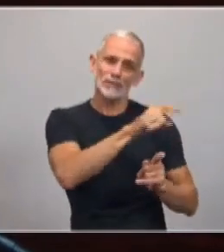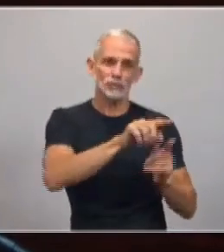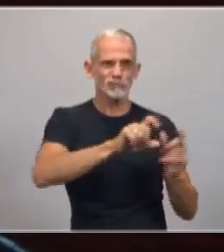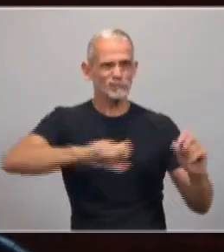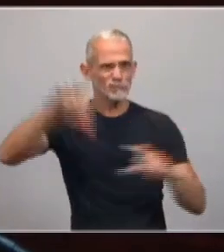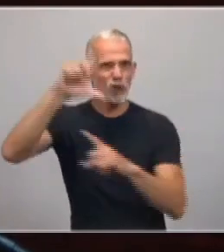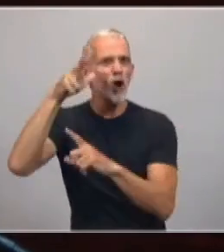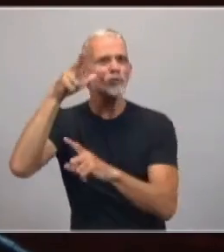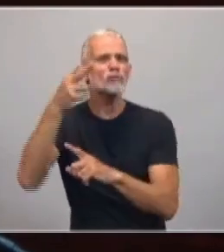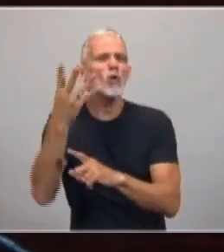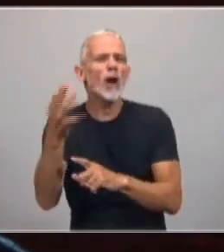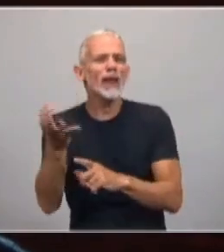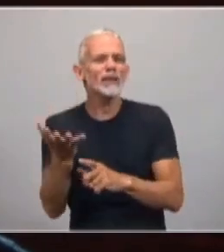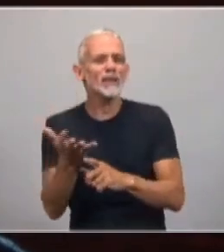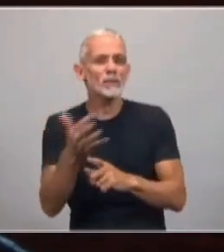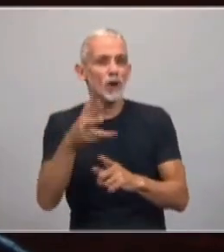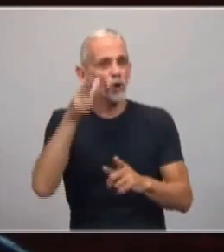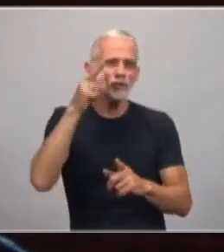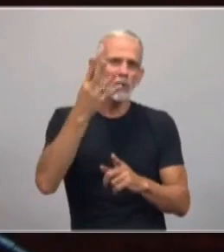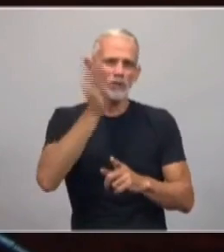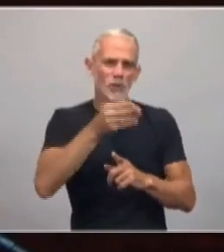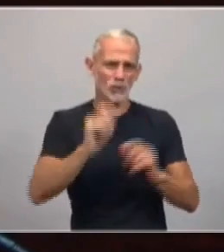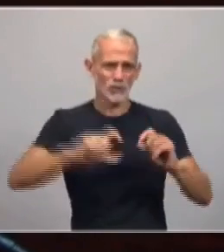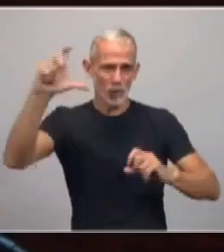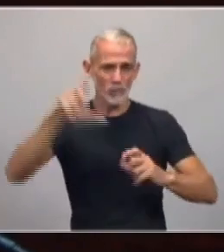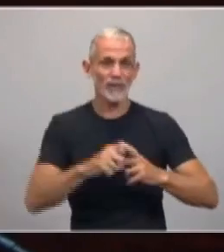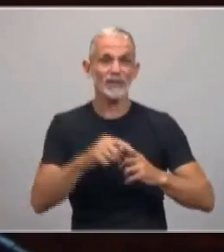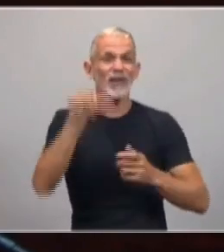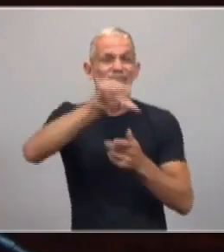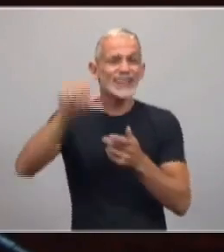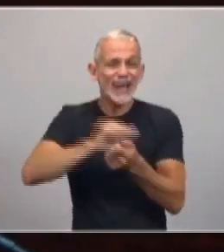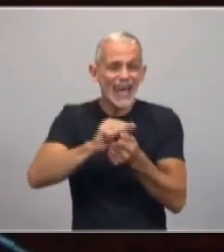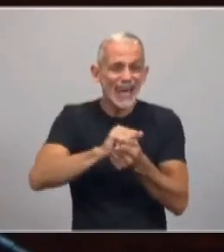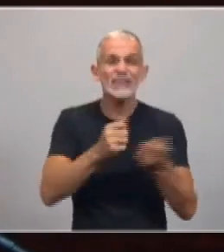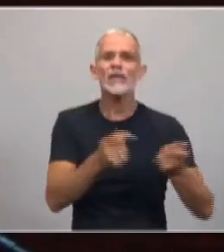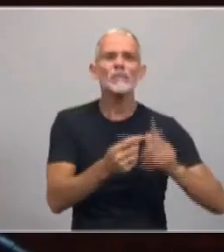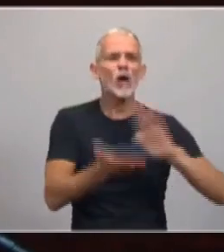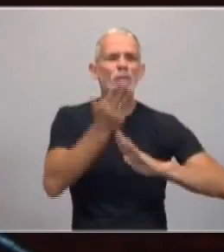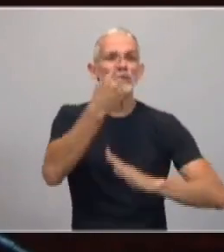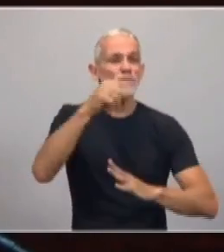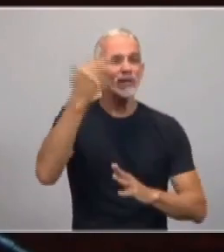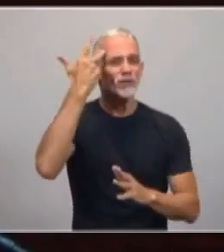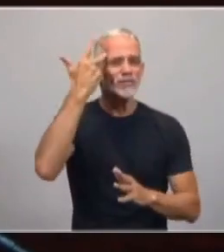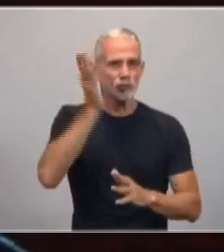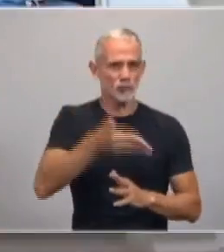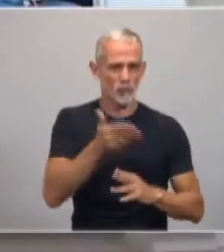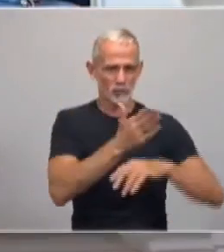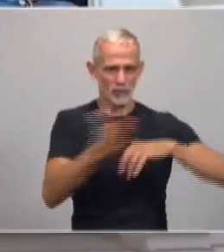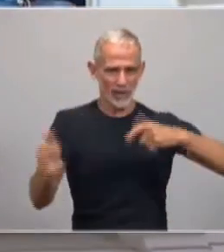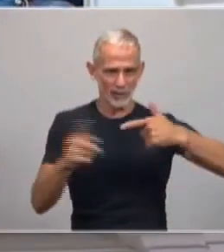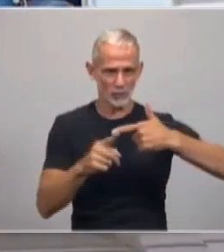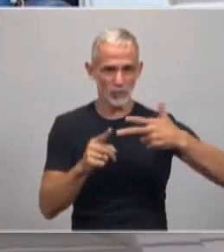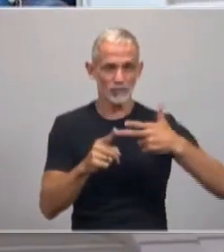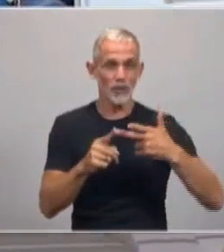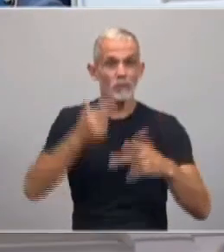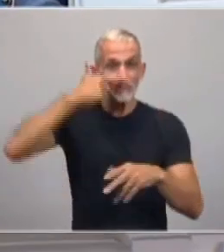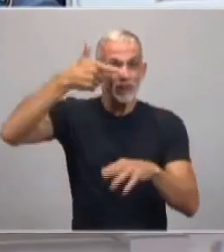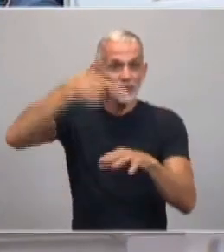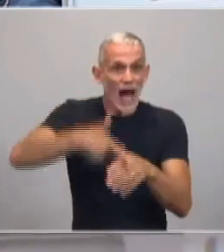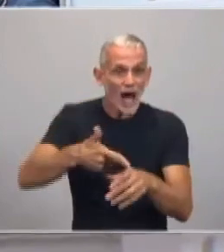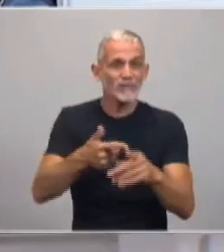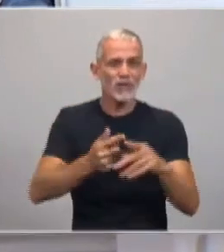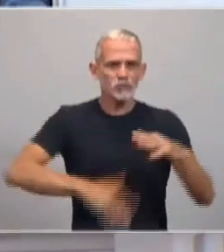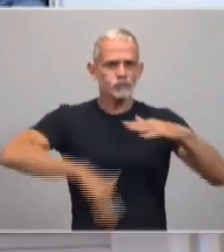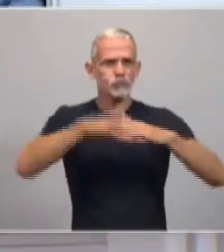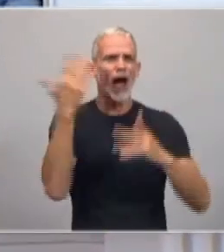a 840, es decir, un 84%. El detergente aumentó un 118%. Llenar un tanque